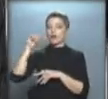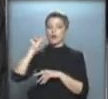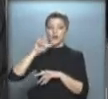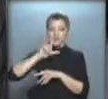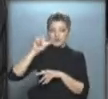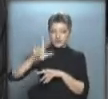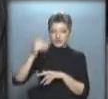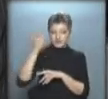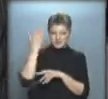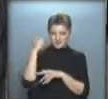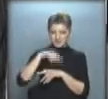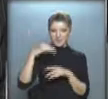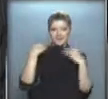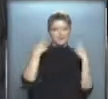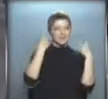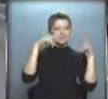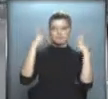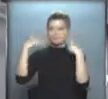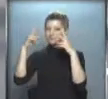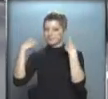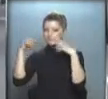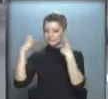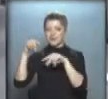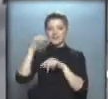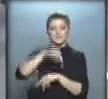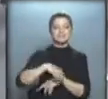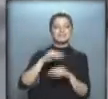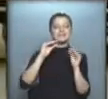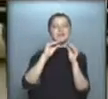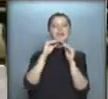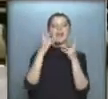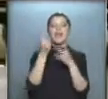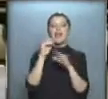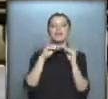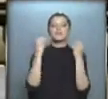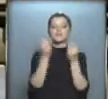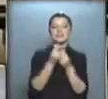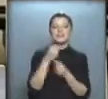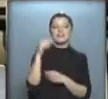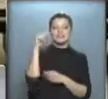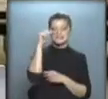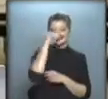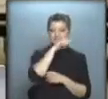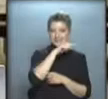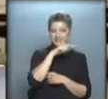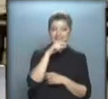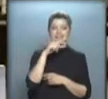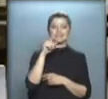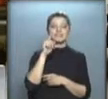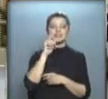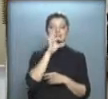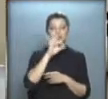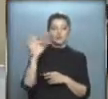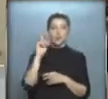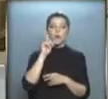cerca de un 7% y un gasto total de 700 millones de pesos con un gasto